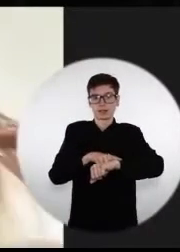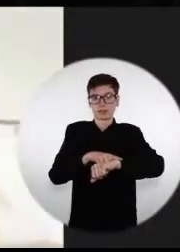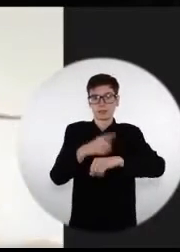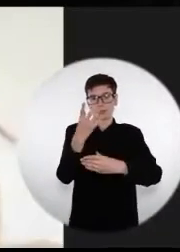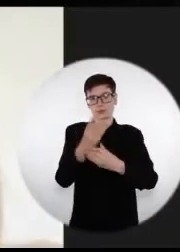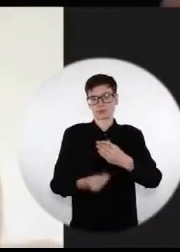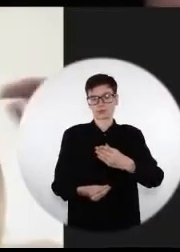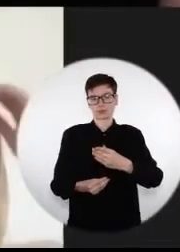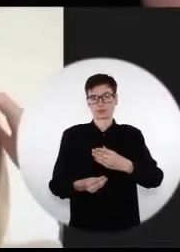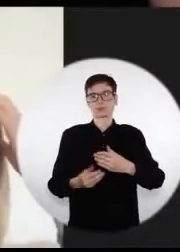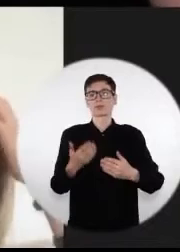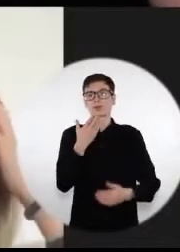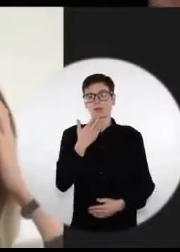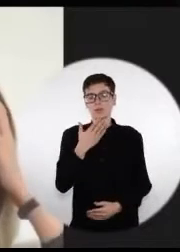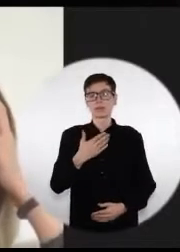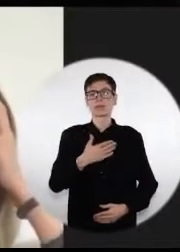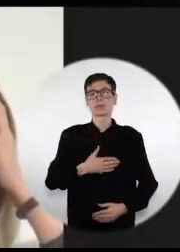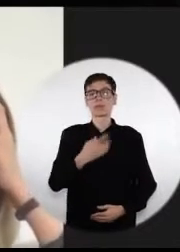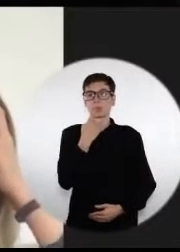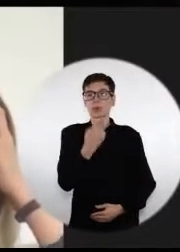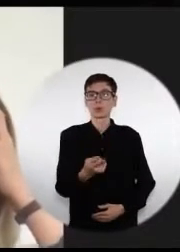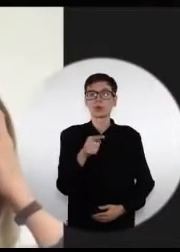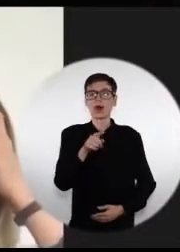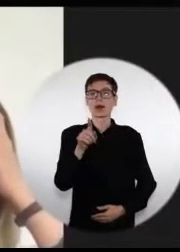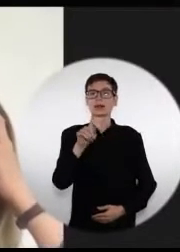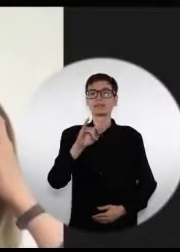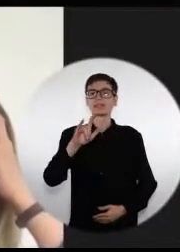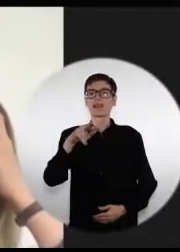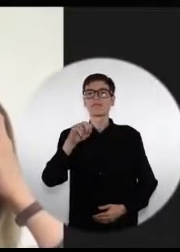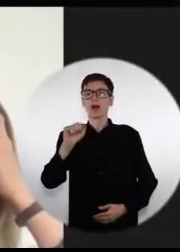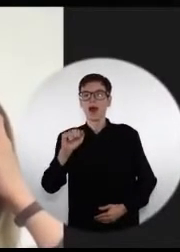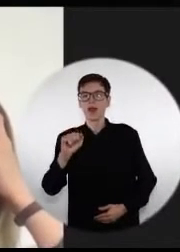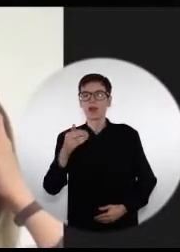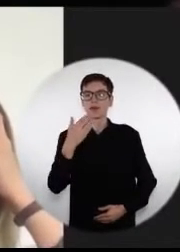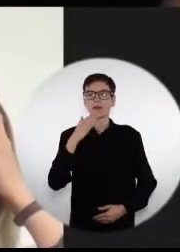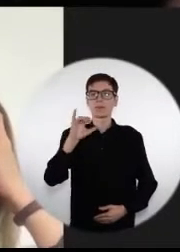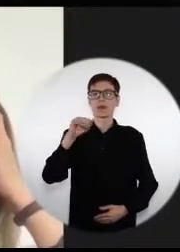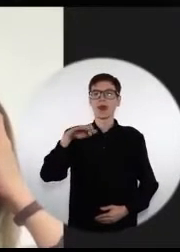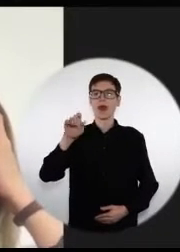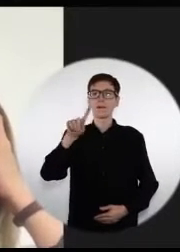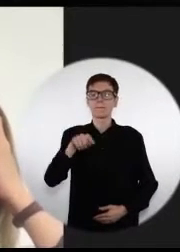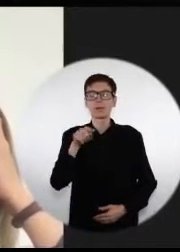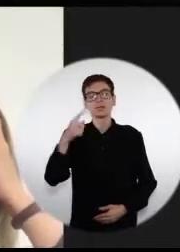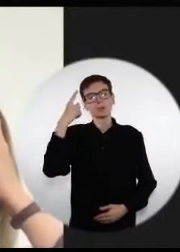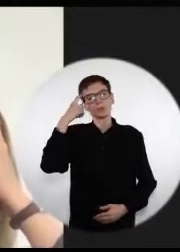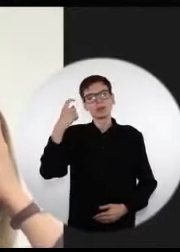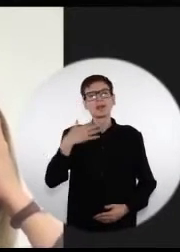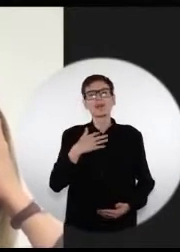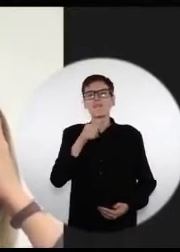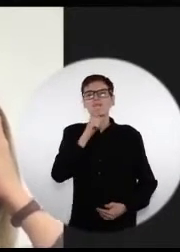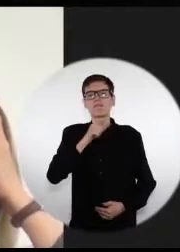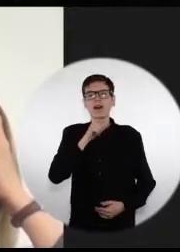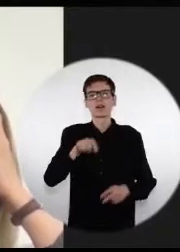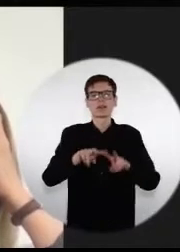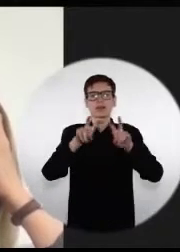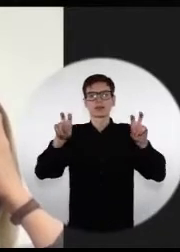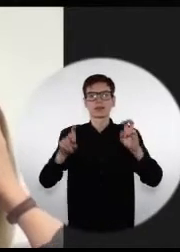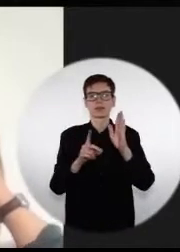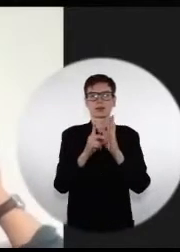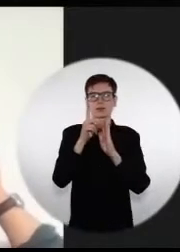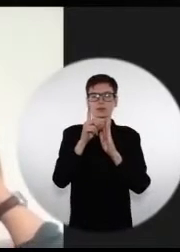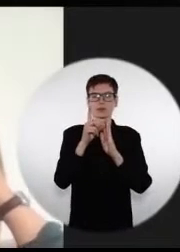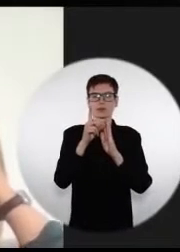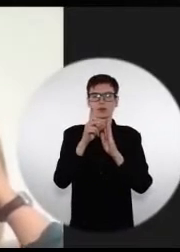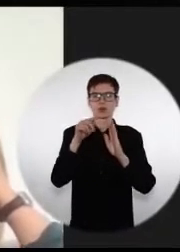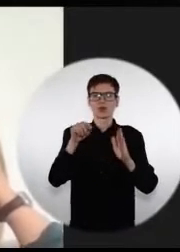ya no estamos casi acercando al tiempo que tenemos les quería preguntar acerca de a